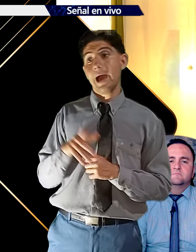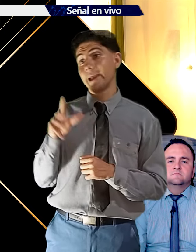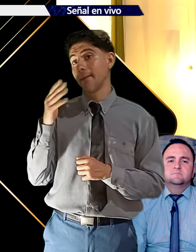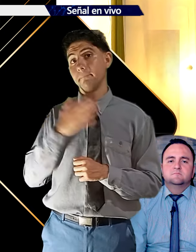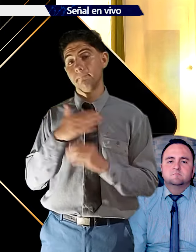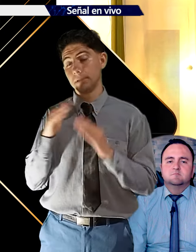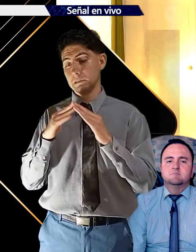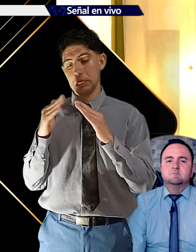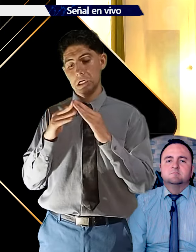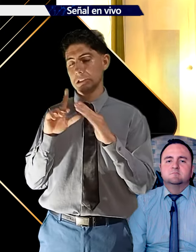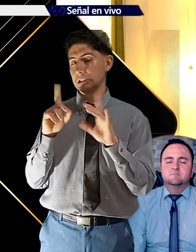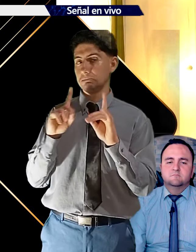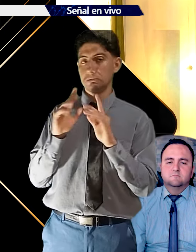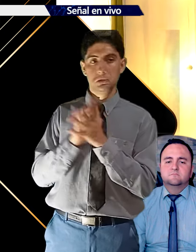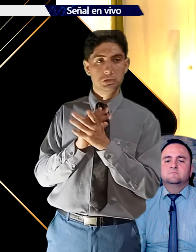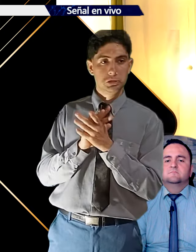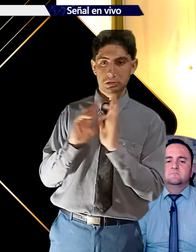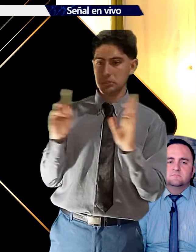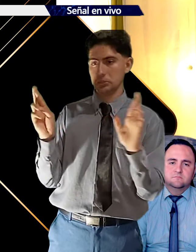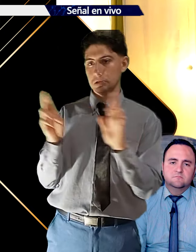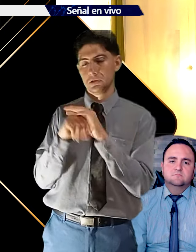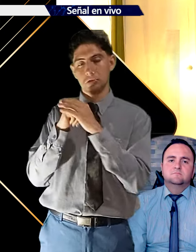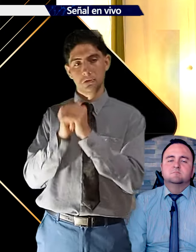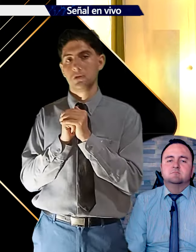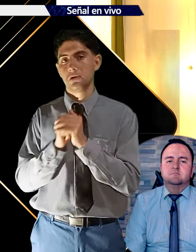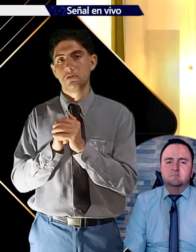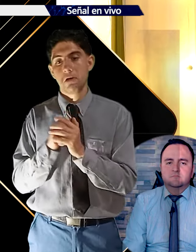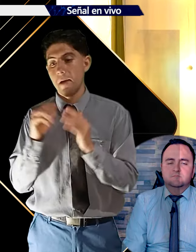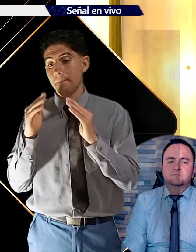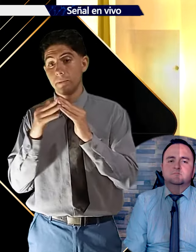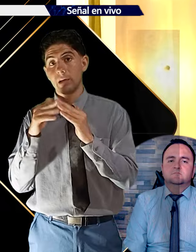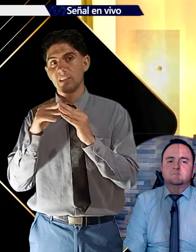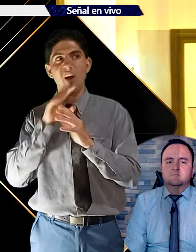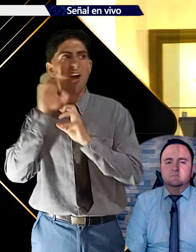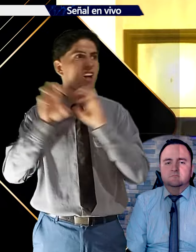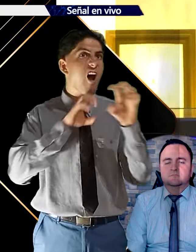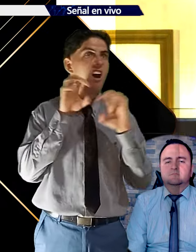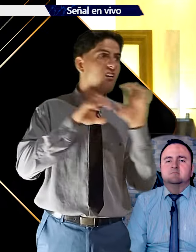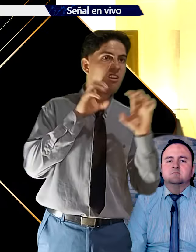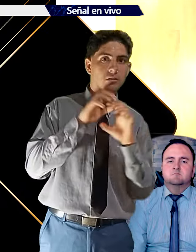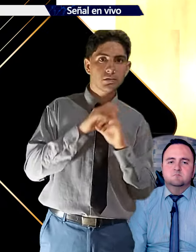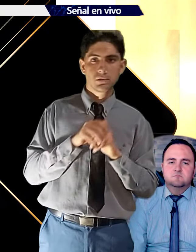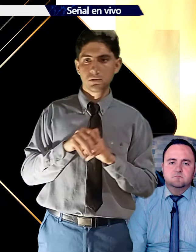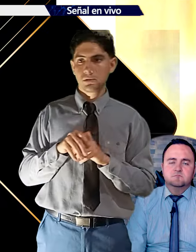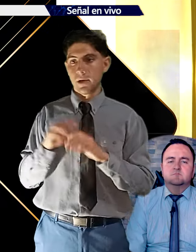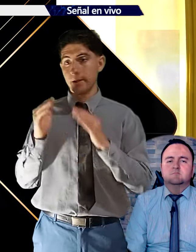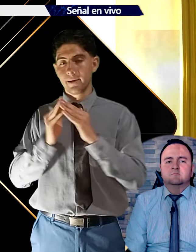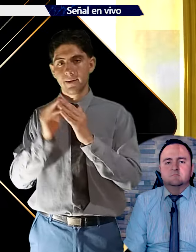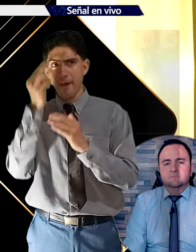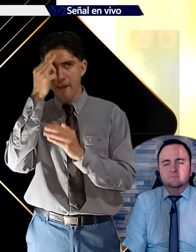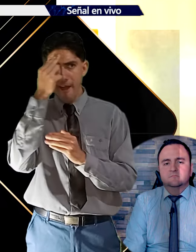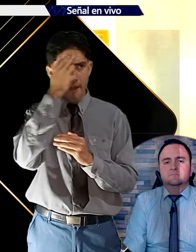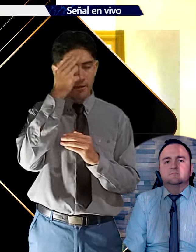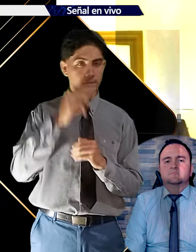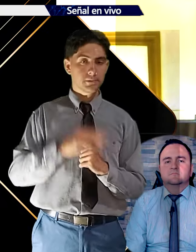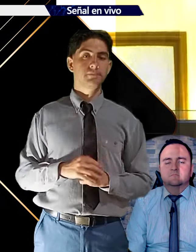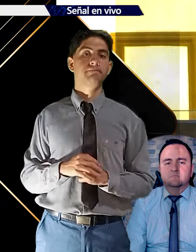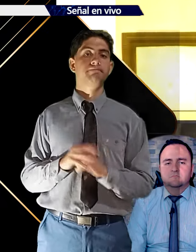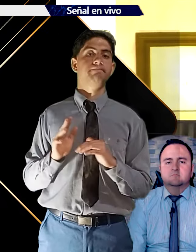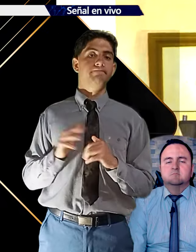ya nos enseñamos que no hay devocional. En mi casa ya nos enseñamos que todo como papá lo manejo a gritos. Como mamá, mis